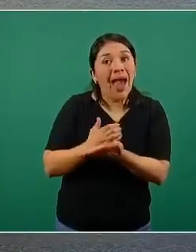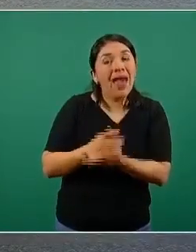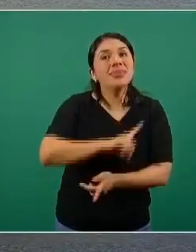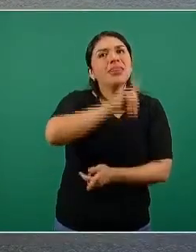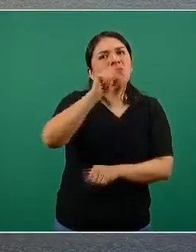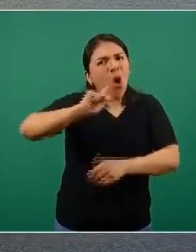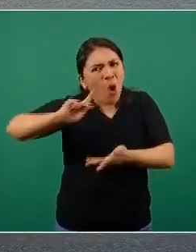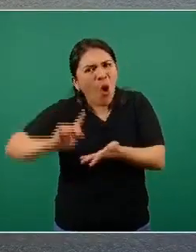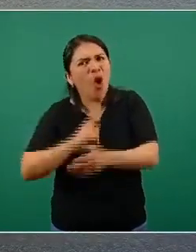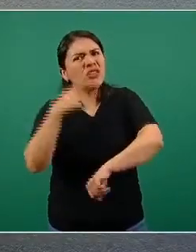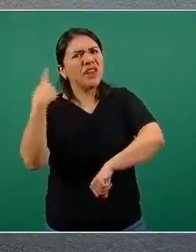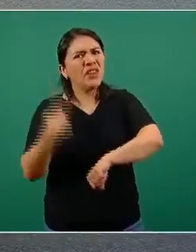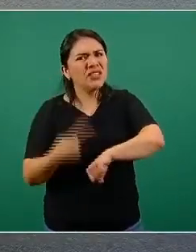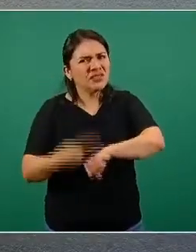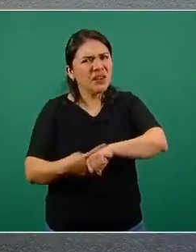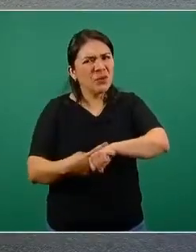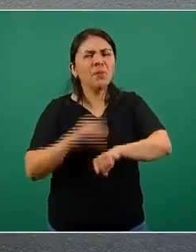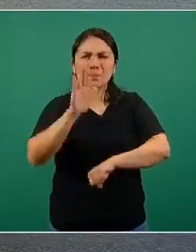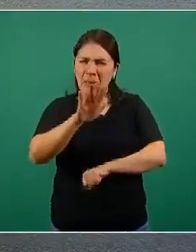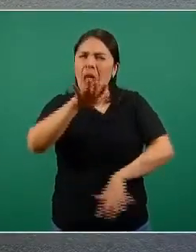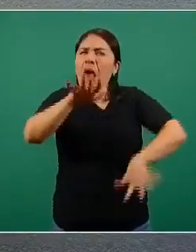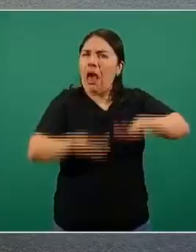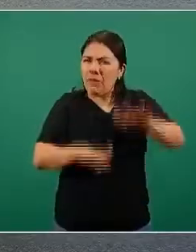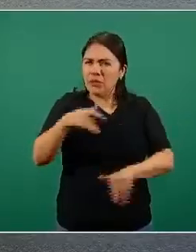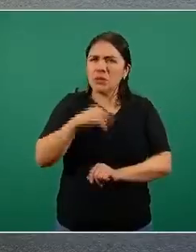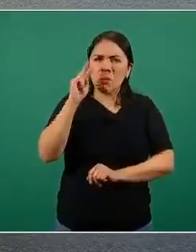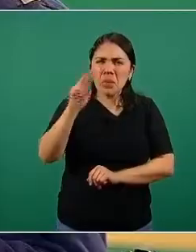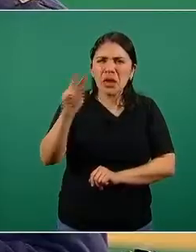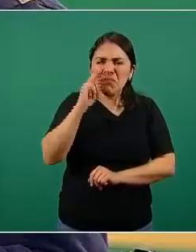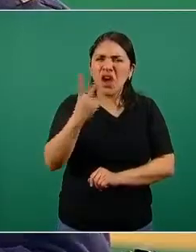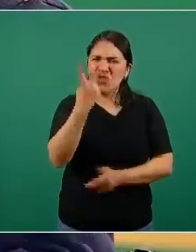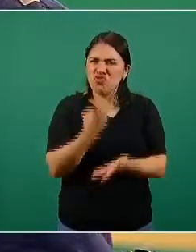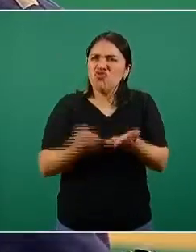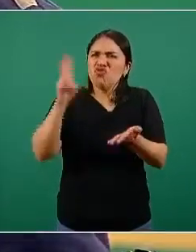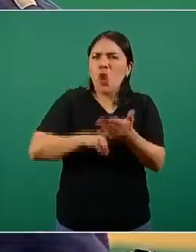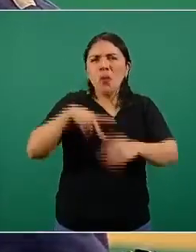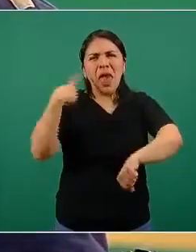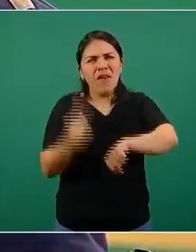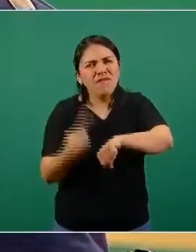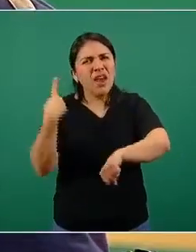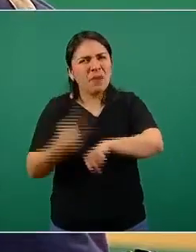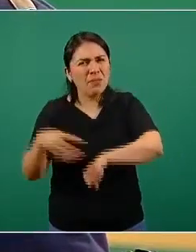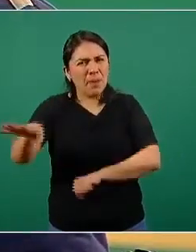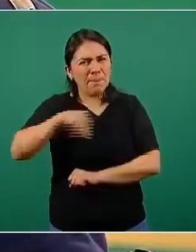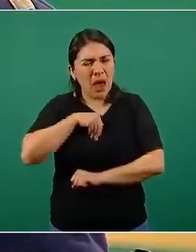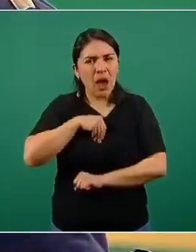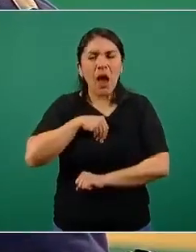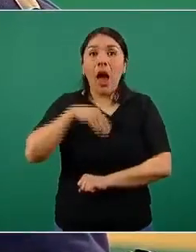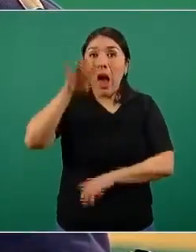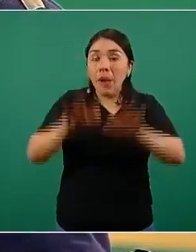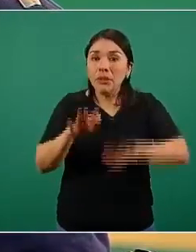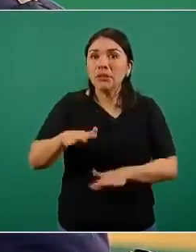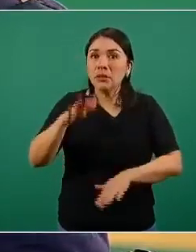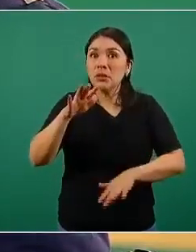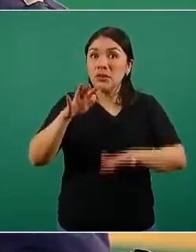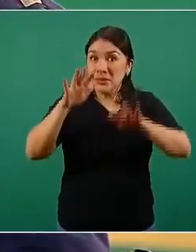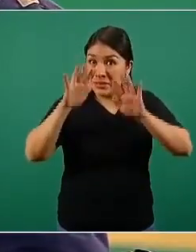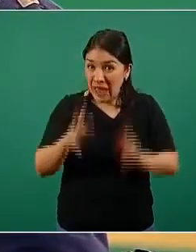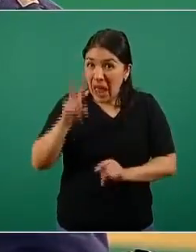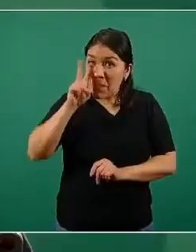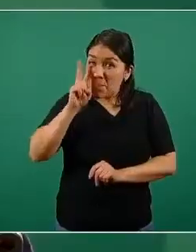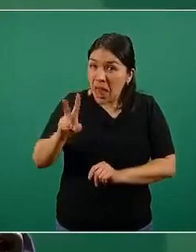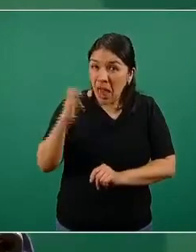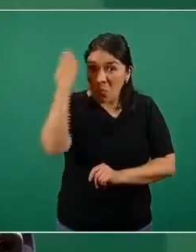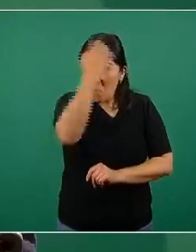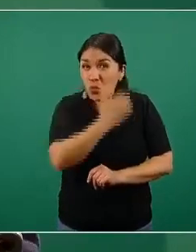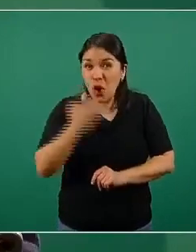Muchas veces lo que no hubo entre estos dos eventos es la evidencia de que fue negativo, de que tuvo una nueva